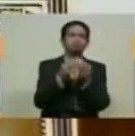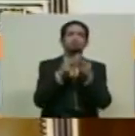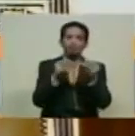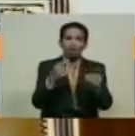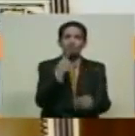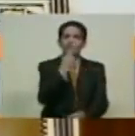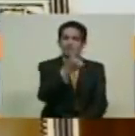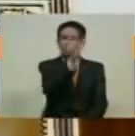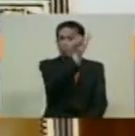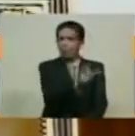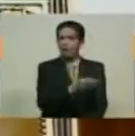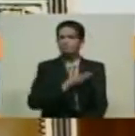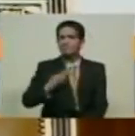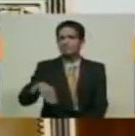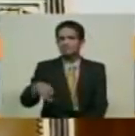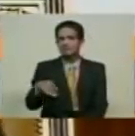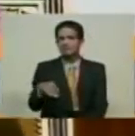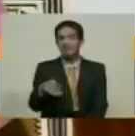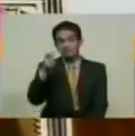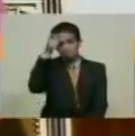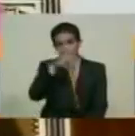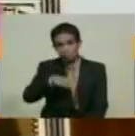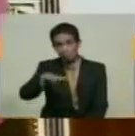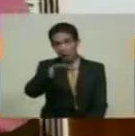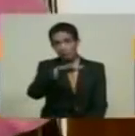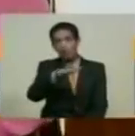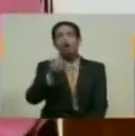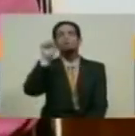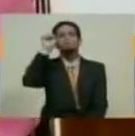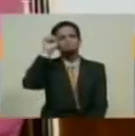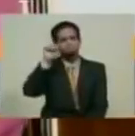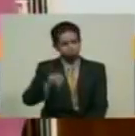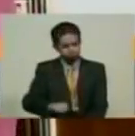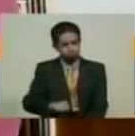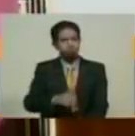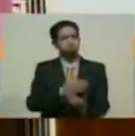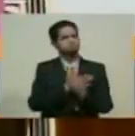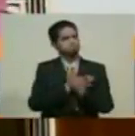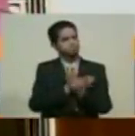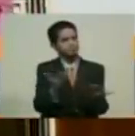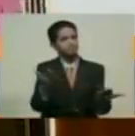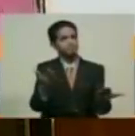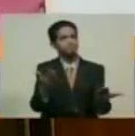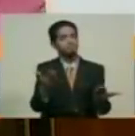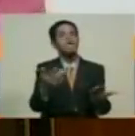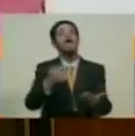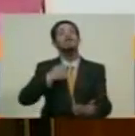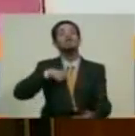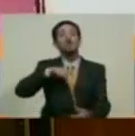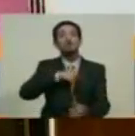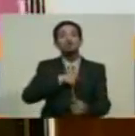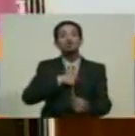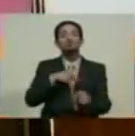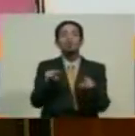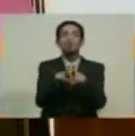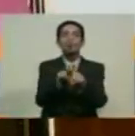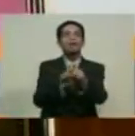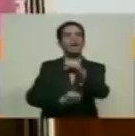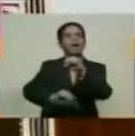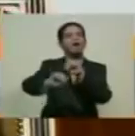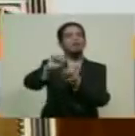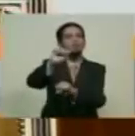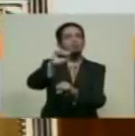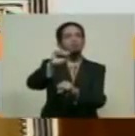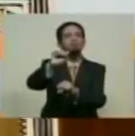presidente Maduro y al pueblo venezolano que podían contar con nosotros, que serviríamos de escudo para defender